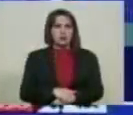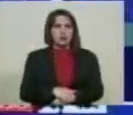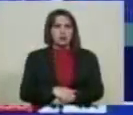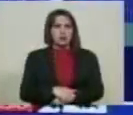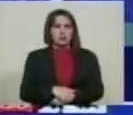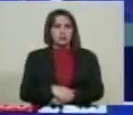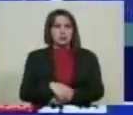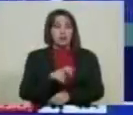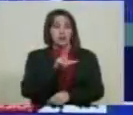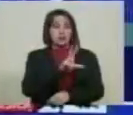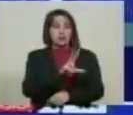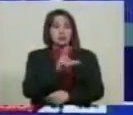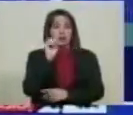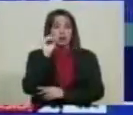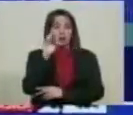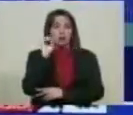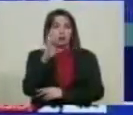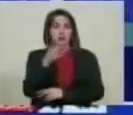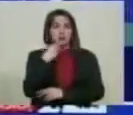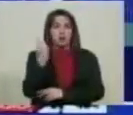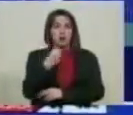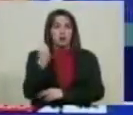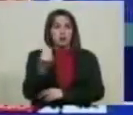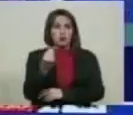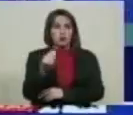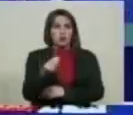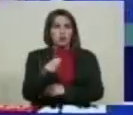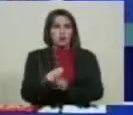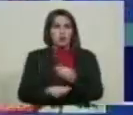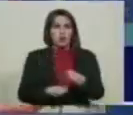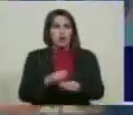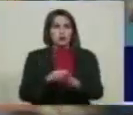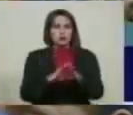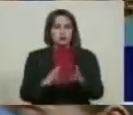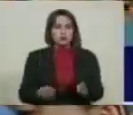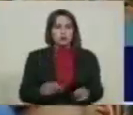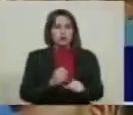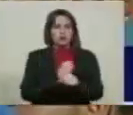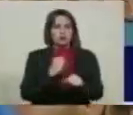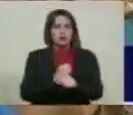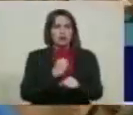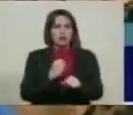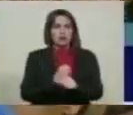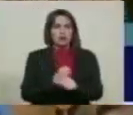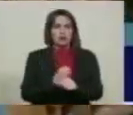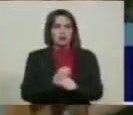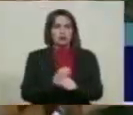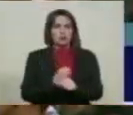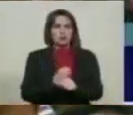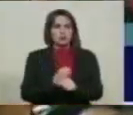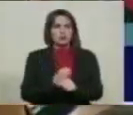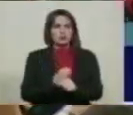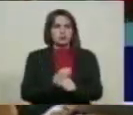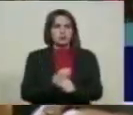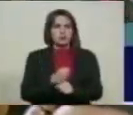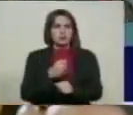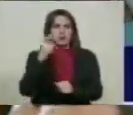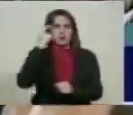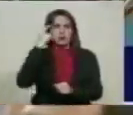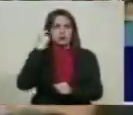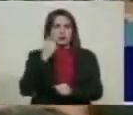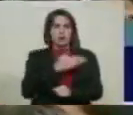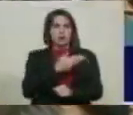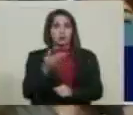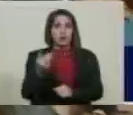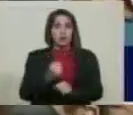de la juventud en mesas de trabajo en sus regiones. Sé que ustedes han trabajado